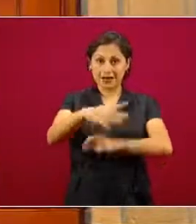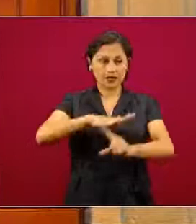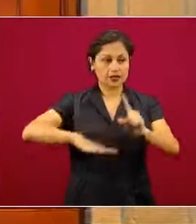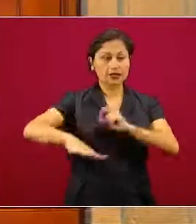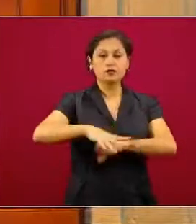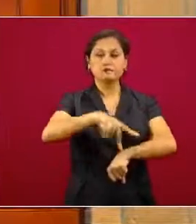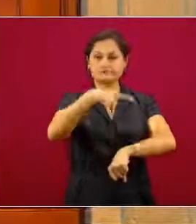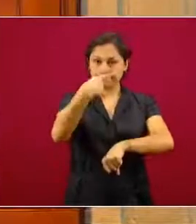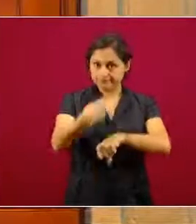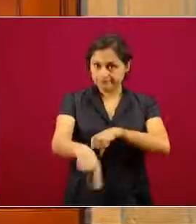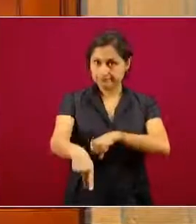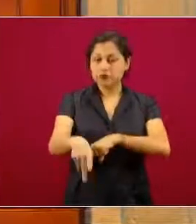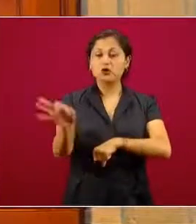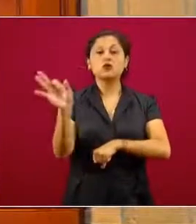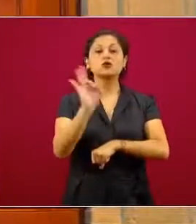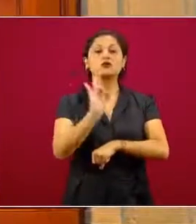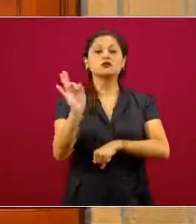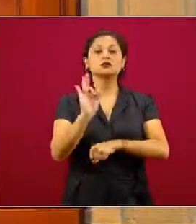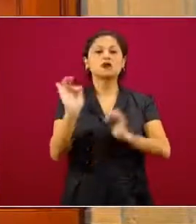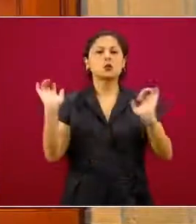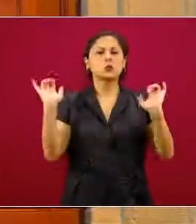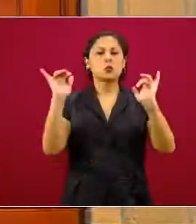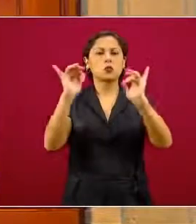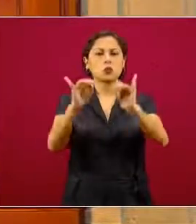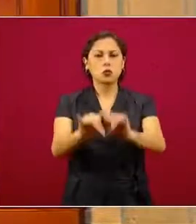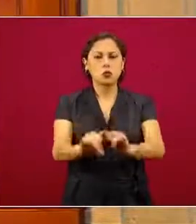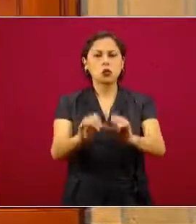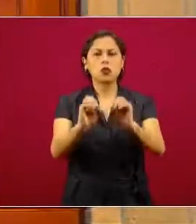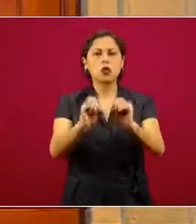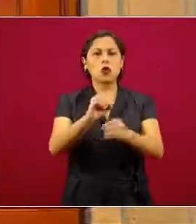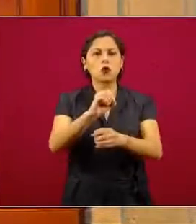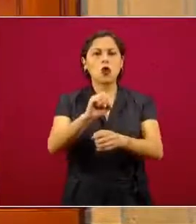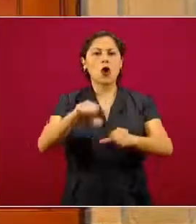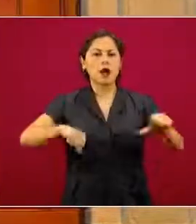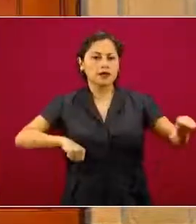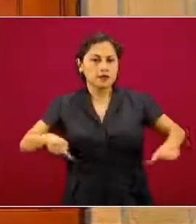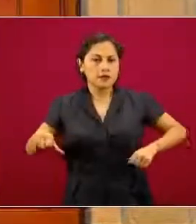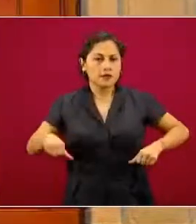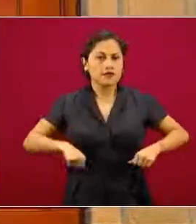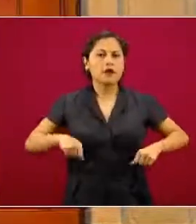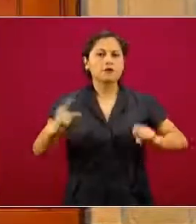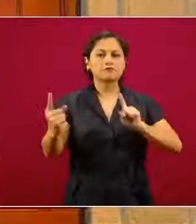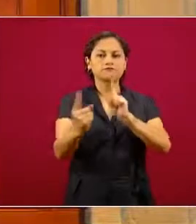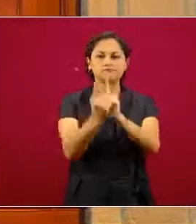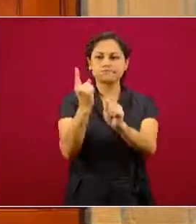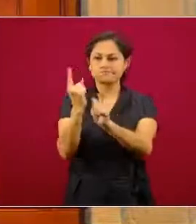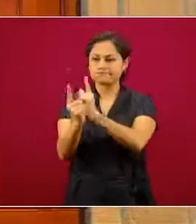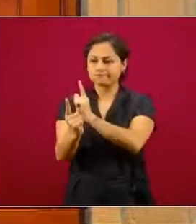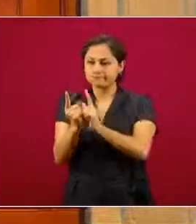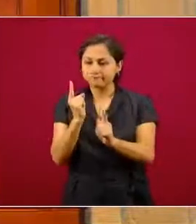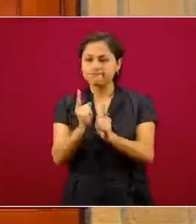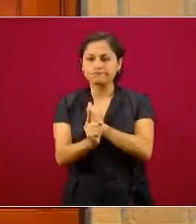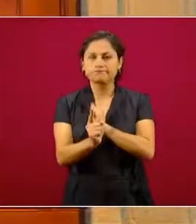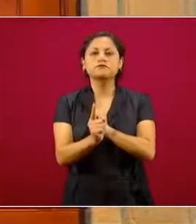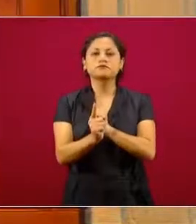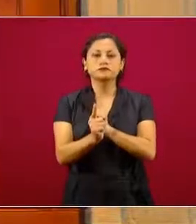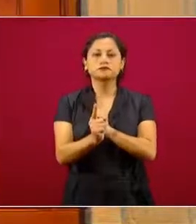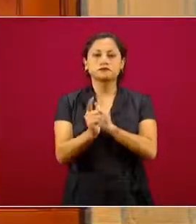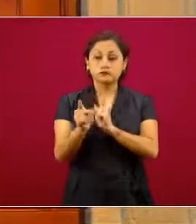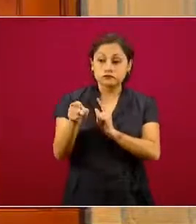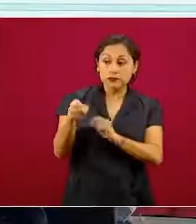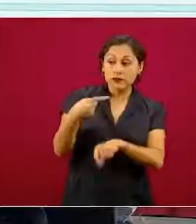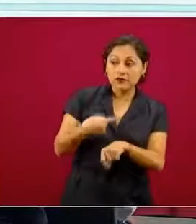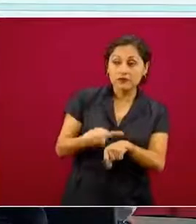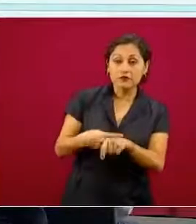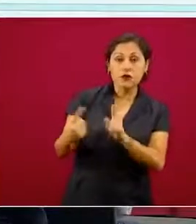si participamos de las actividades y del espacio público, de tener interacción y ser contacto de un caso